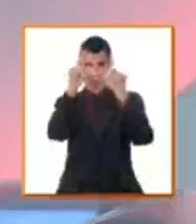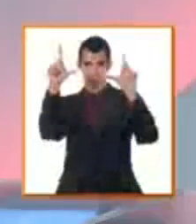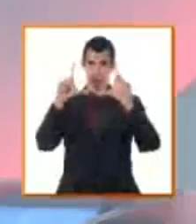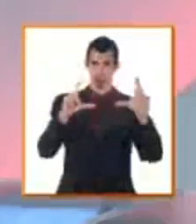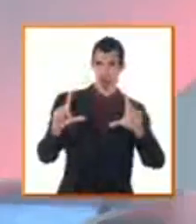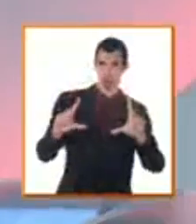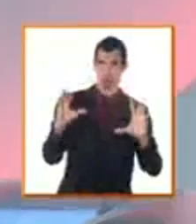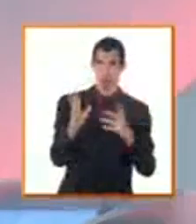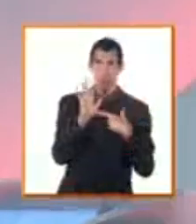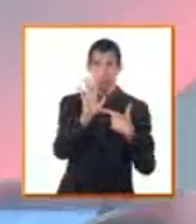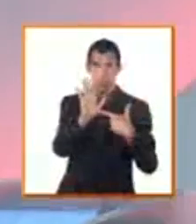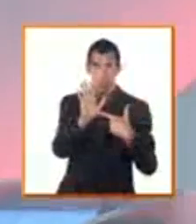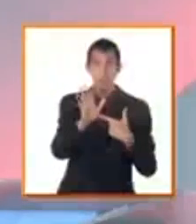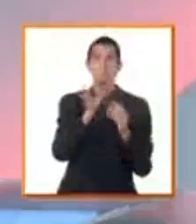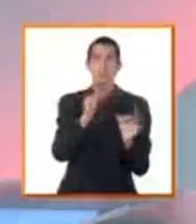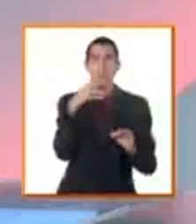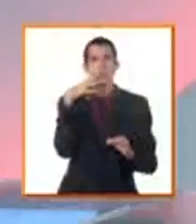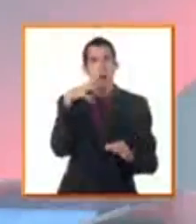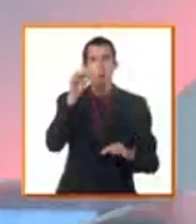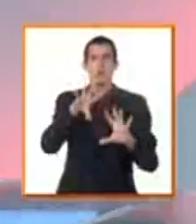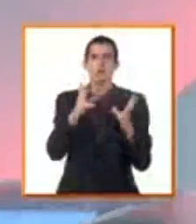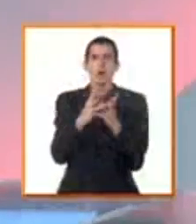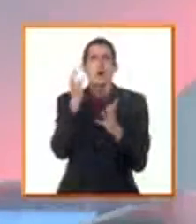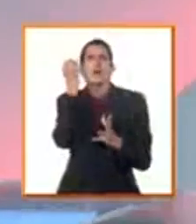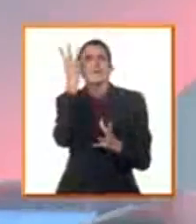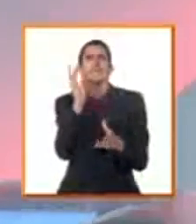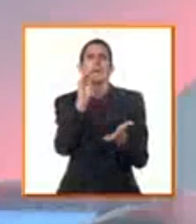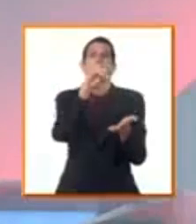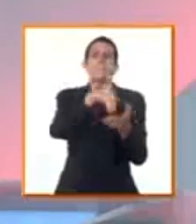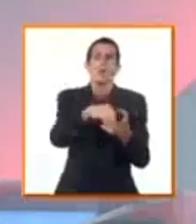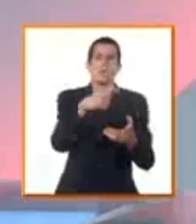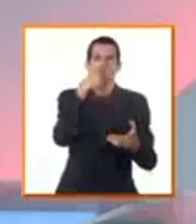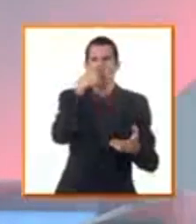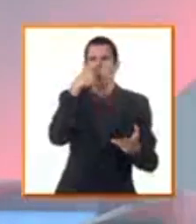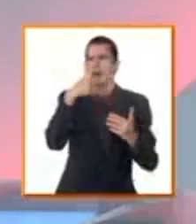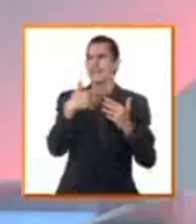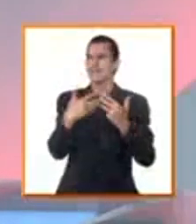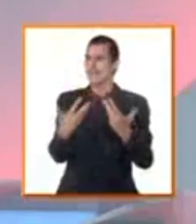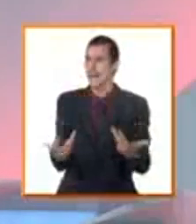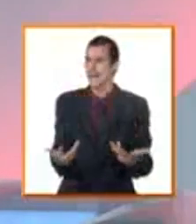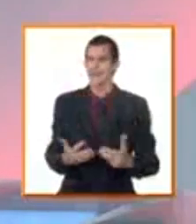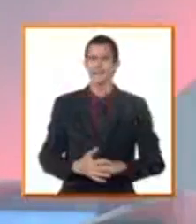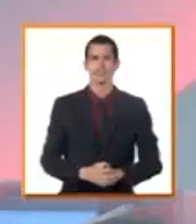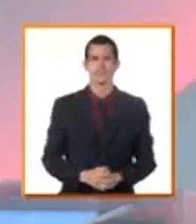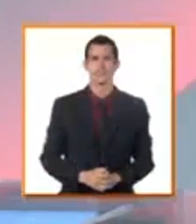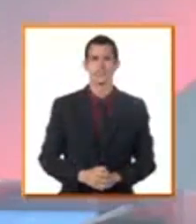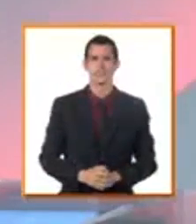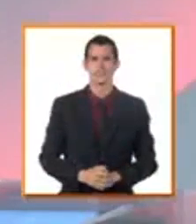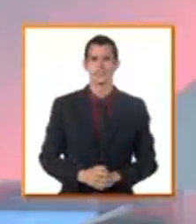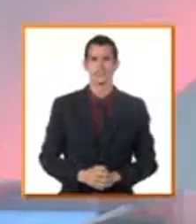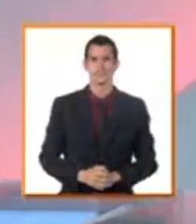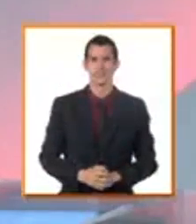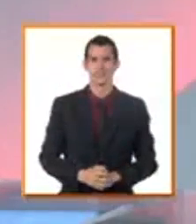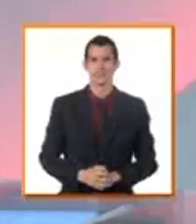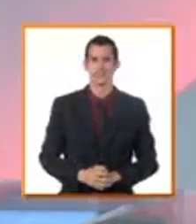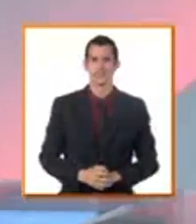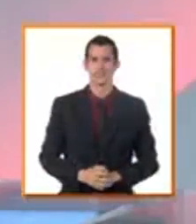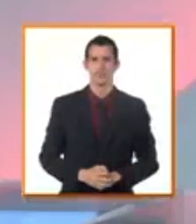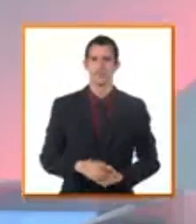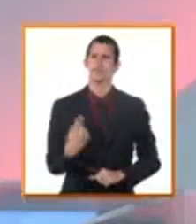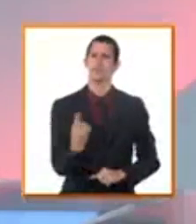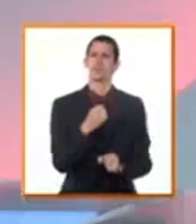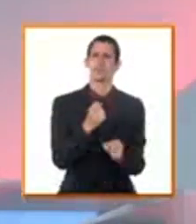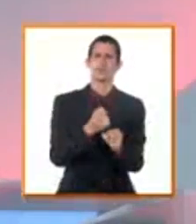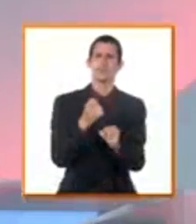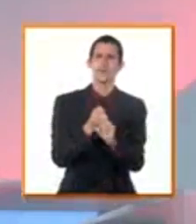que hemos ido detectando con relación a eso. Ahora, Randy, muy rapidito quisiera abordar las 5 direcciones principales que dentro de nuestra estrategia